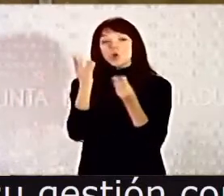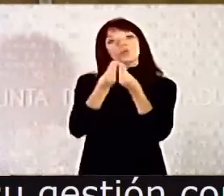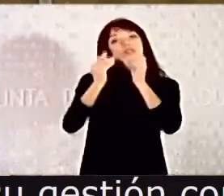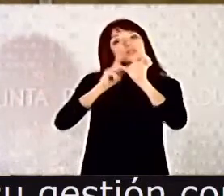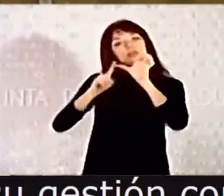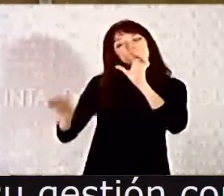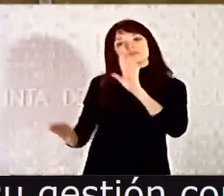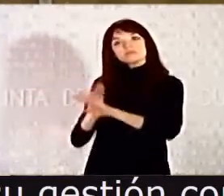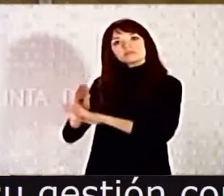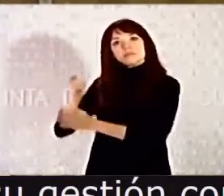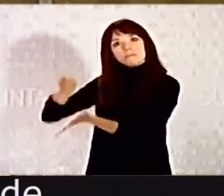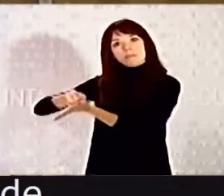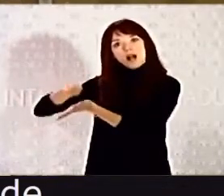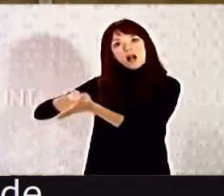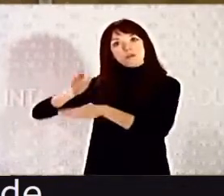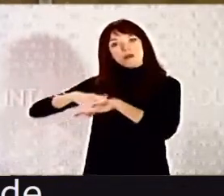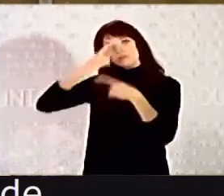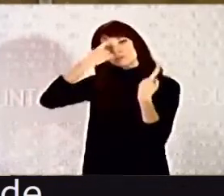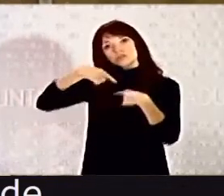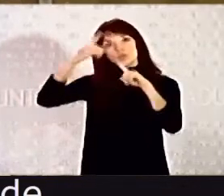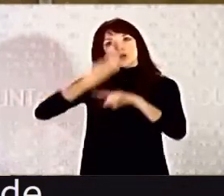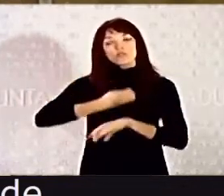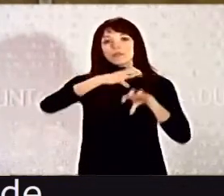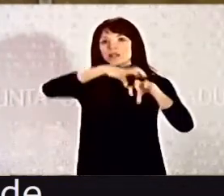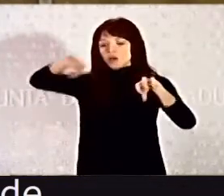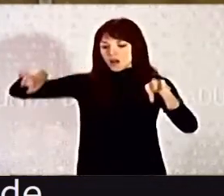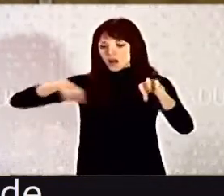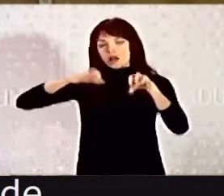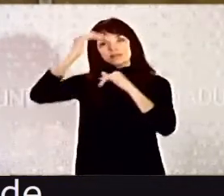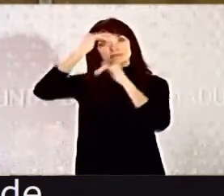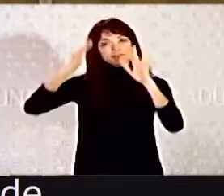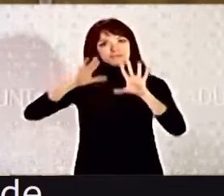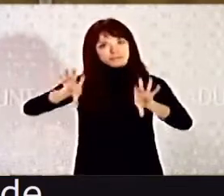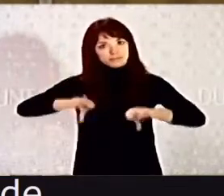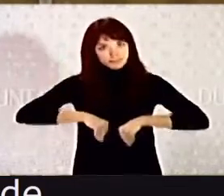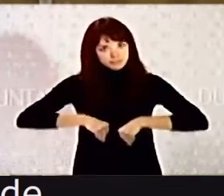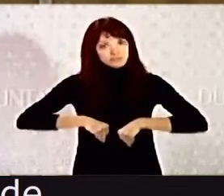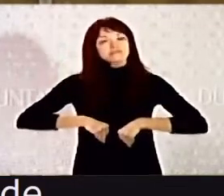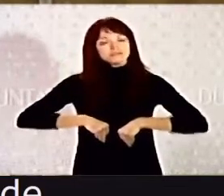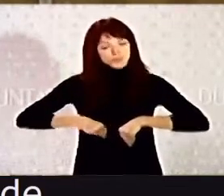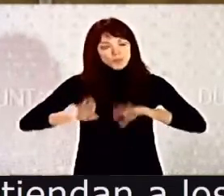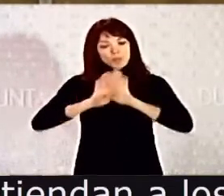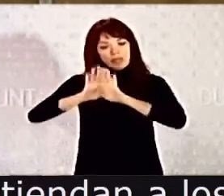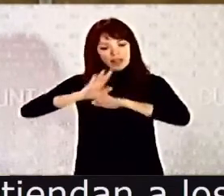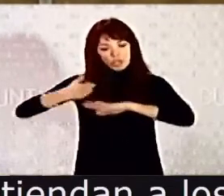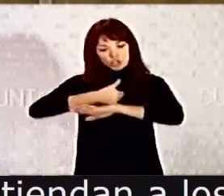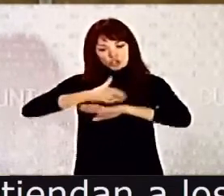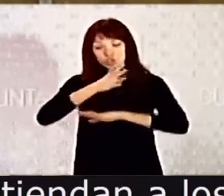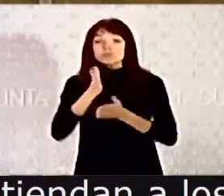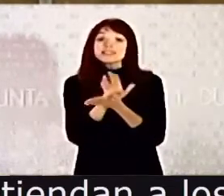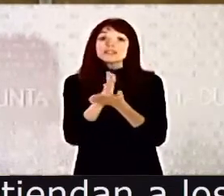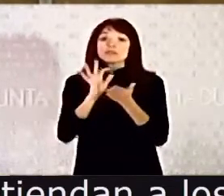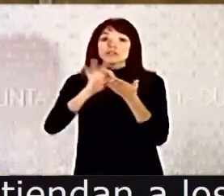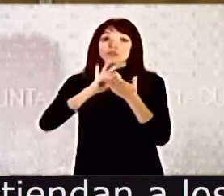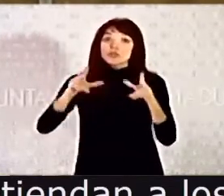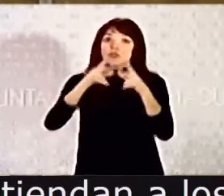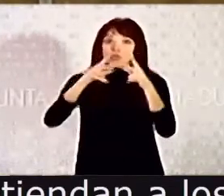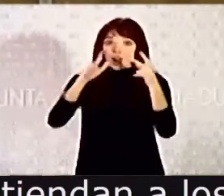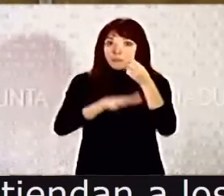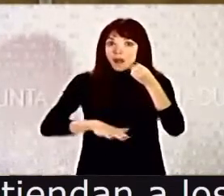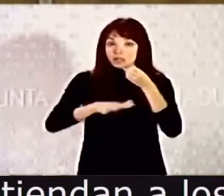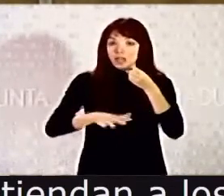esta subvención, para que sean los propios ayuntamientos quienes atienden a esos vecinos que, a través de los servicios sociales de base, tienen